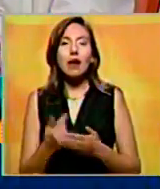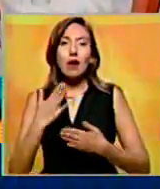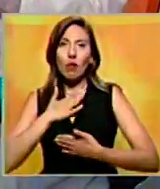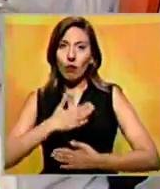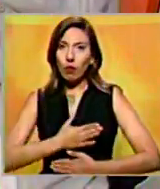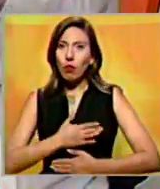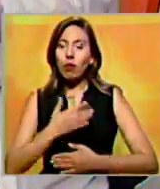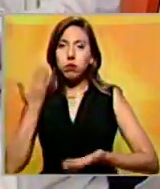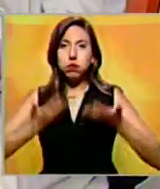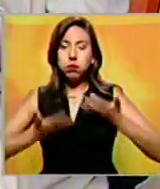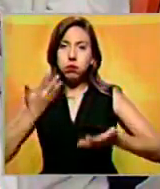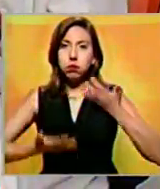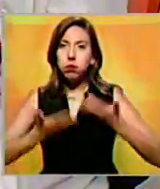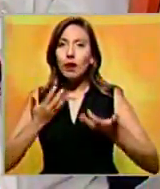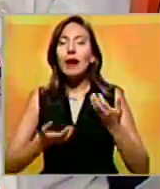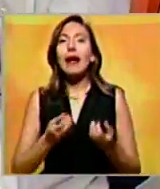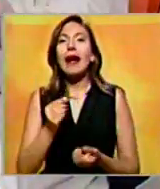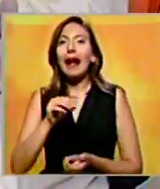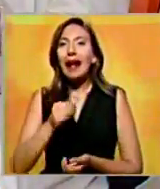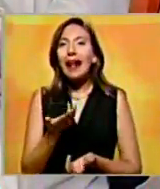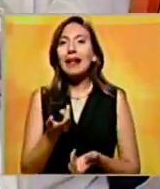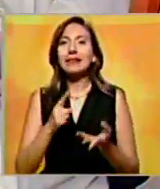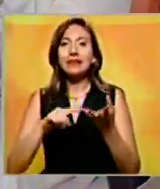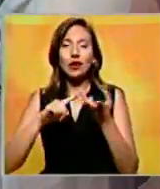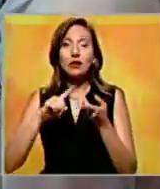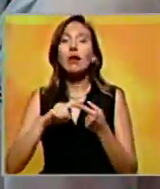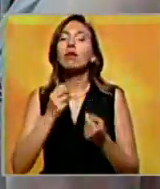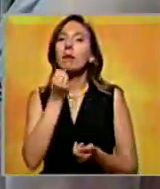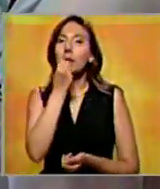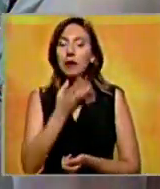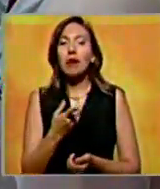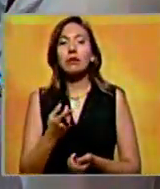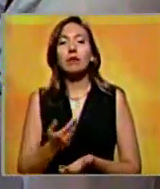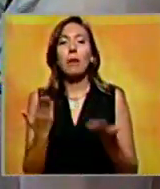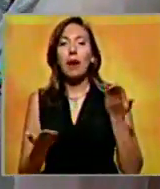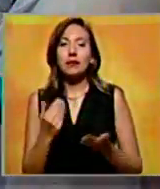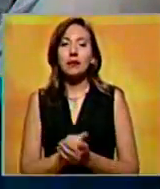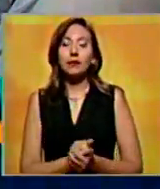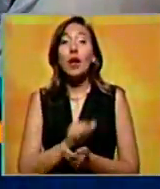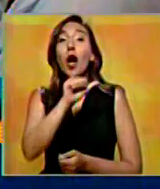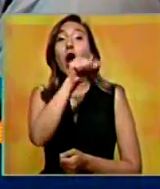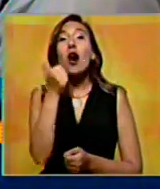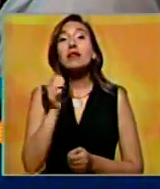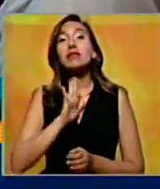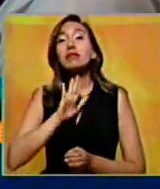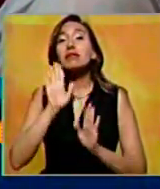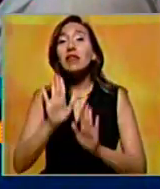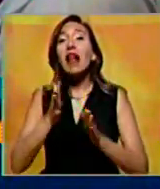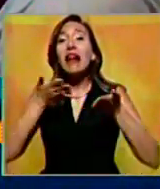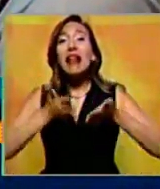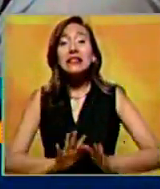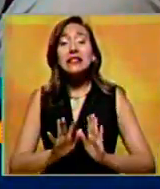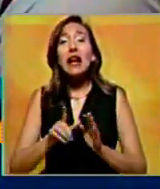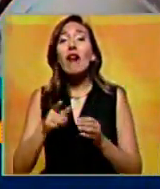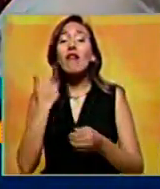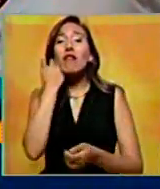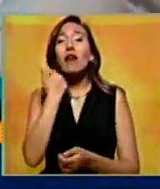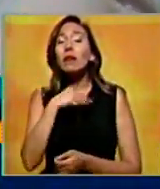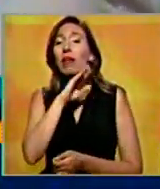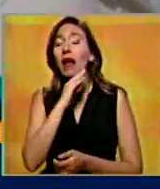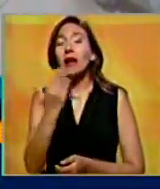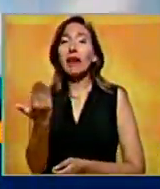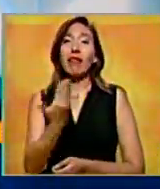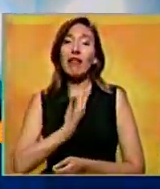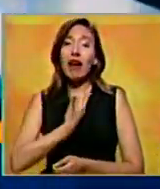estructura metabólica, lipídica y glicémica balanceada. Pero hay otros casos congénitos, enfermedades autoinmunes que hacen que el